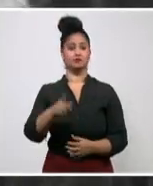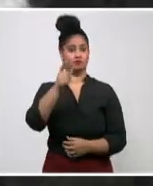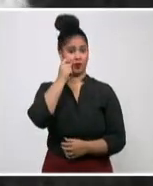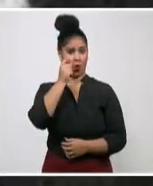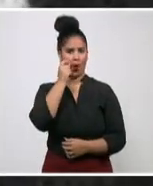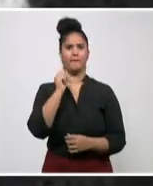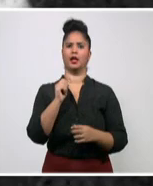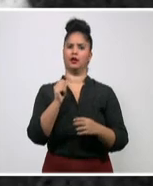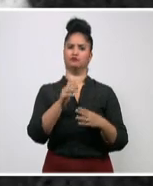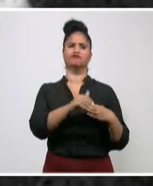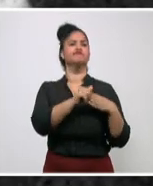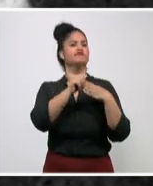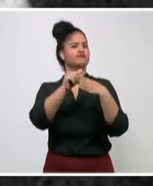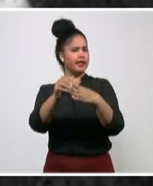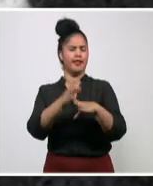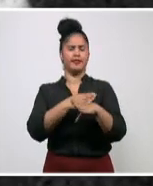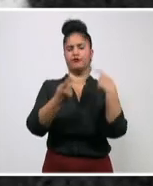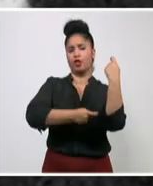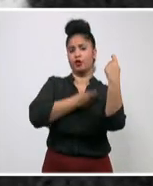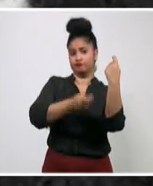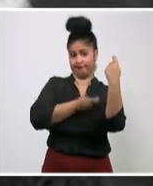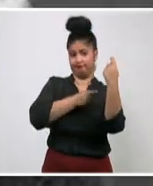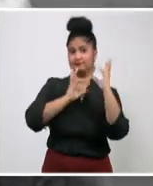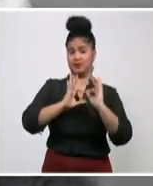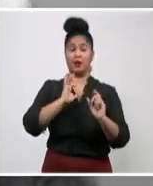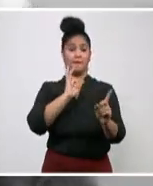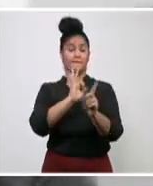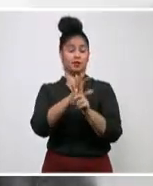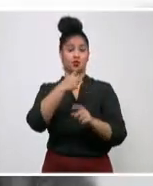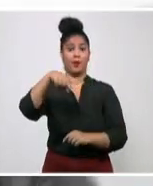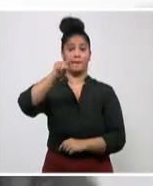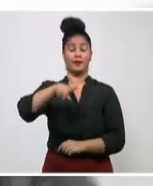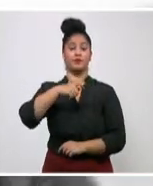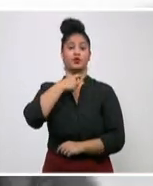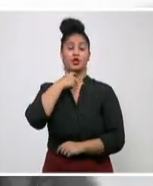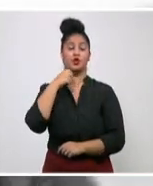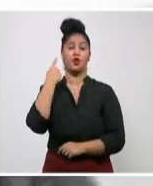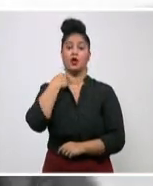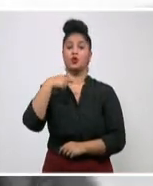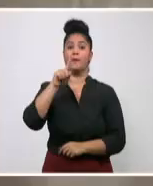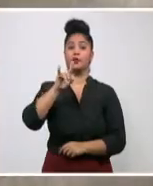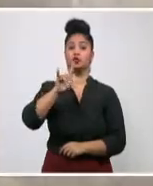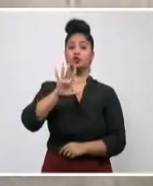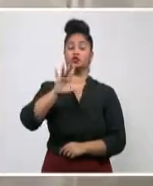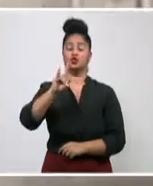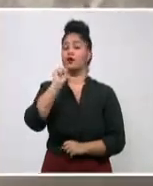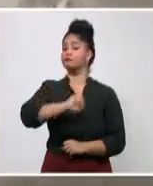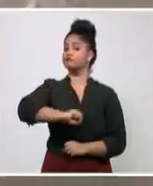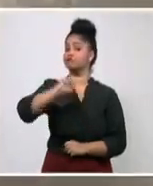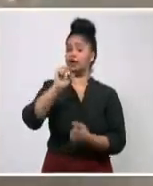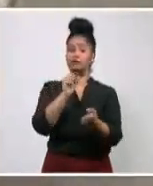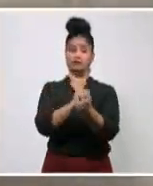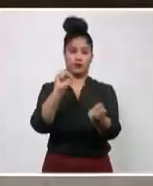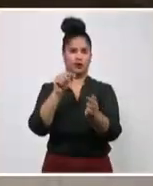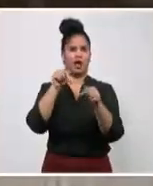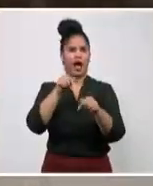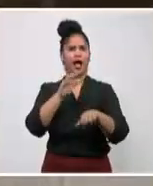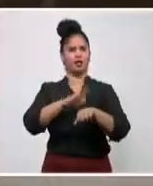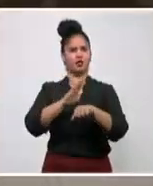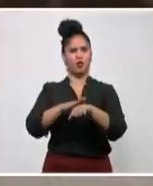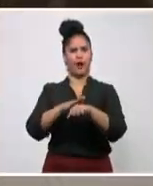le fueron asignadas luego del triunfo revolucionario del 1 de enero de 1959. Un fatídico accidente quitó la vida de